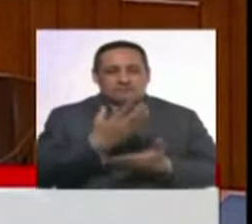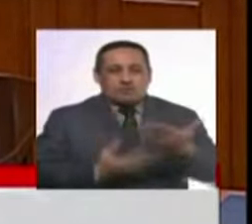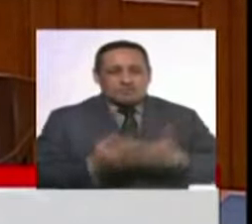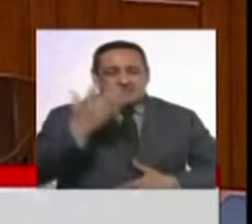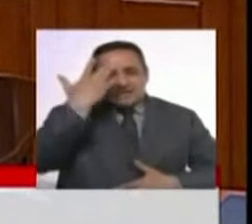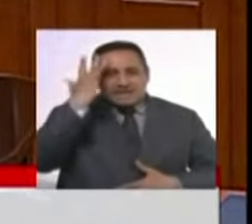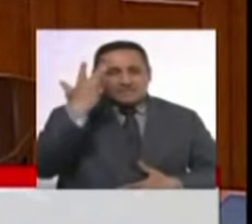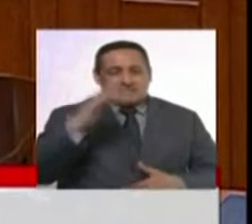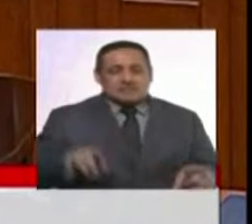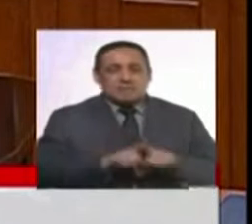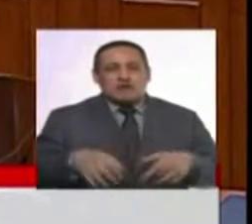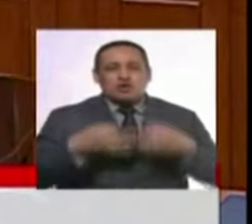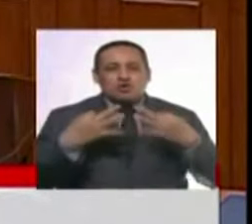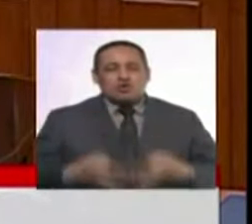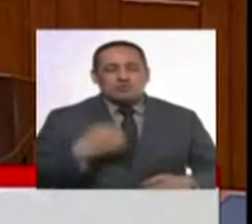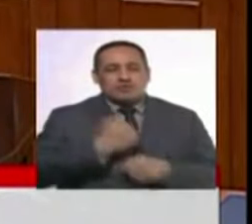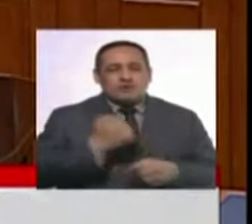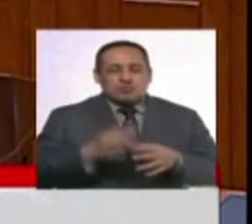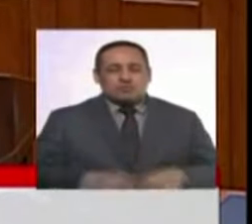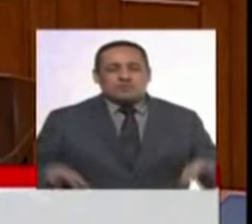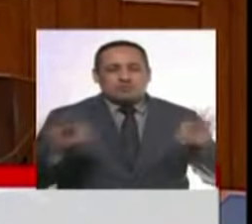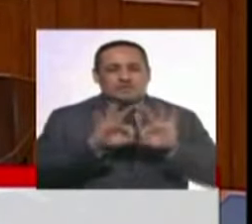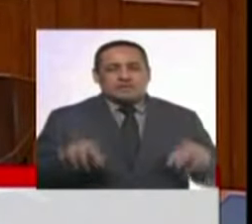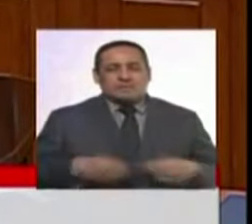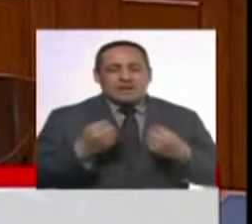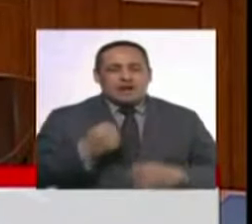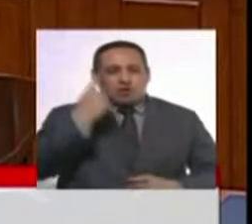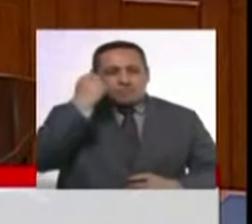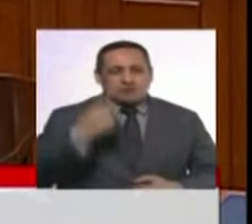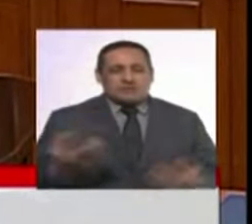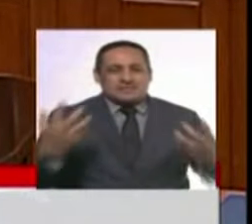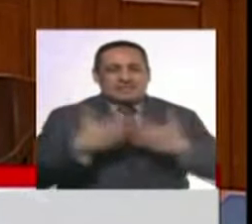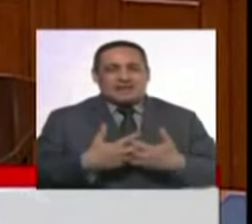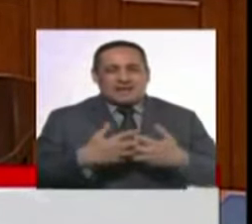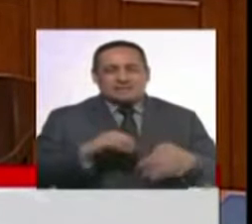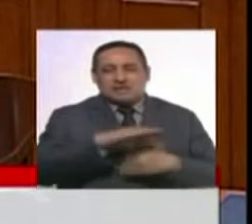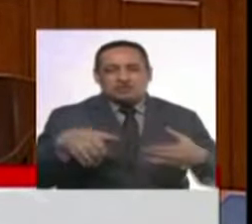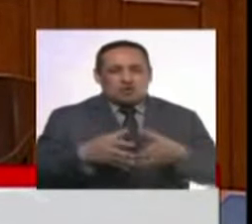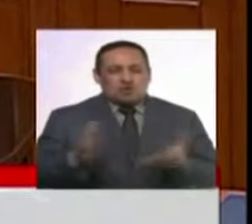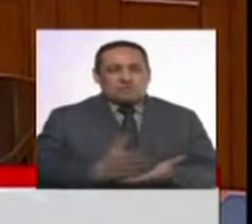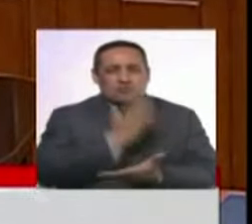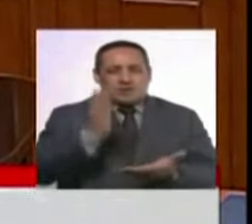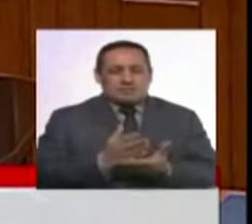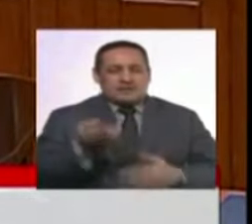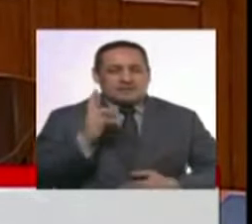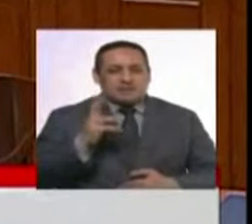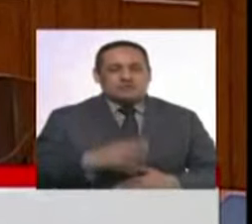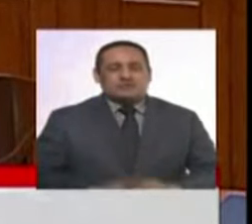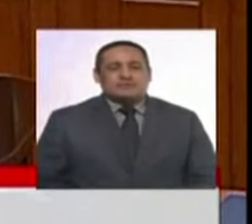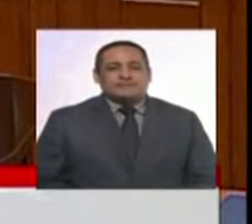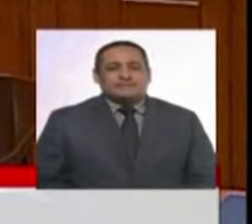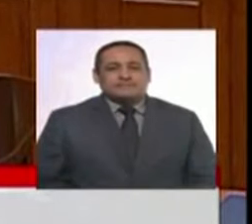de inteligencia cumple un papel muy importante para la comprensión integral de la problemática criminal